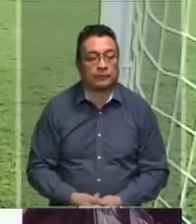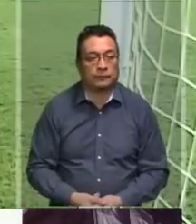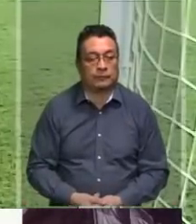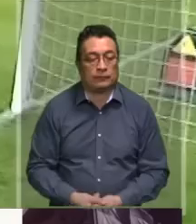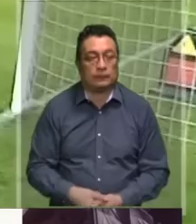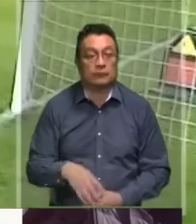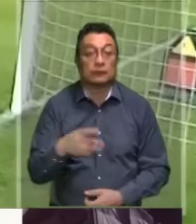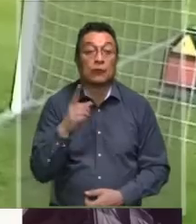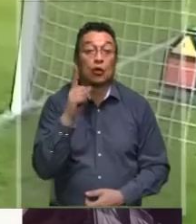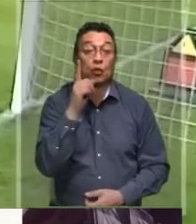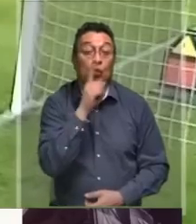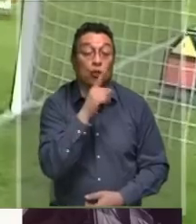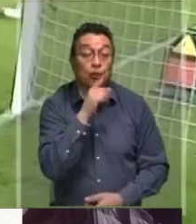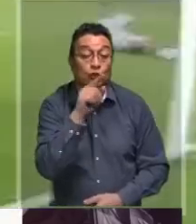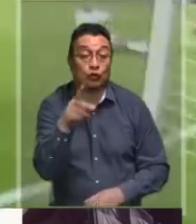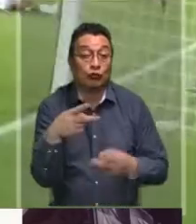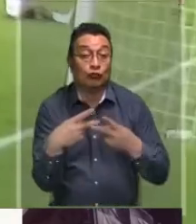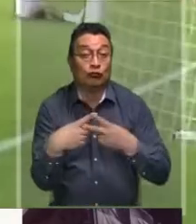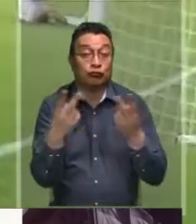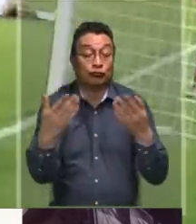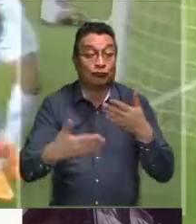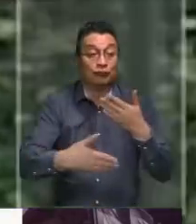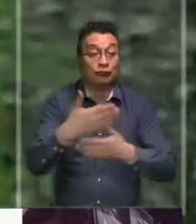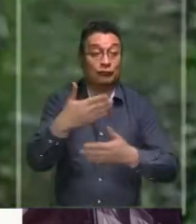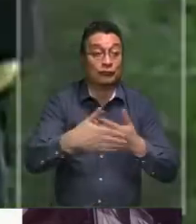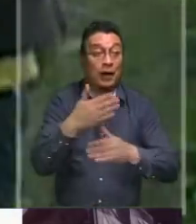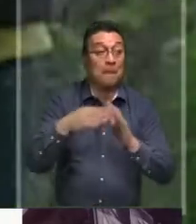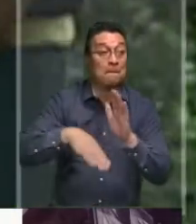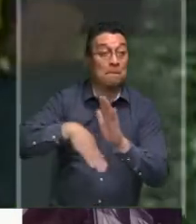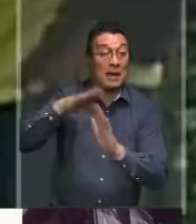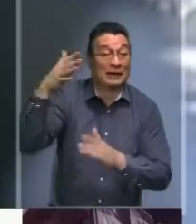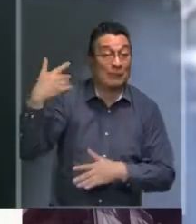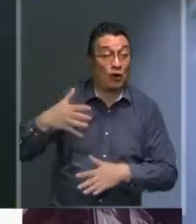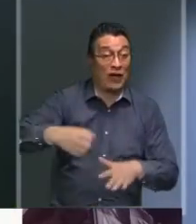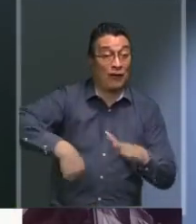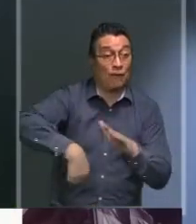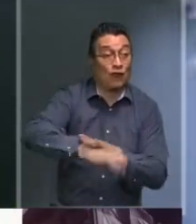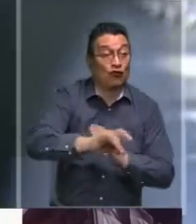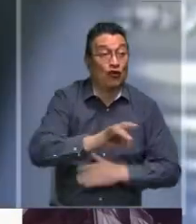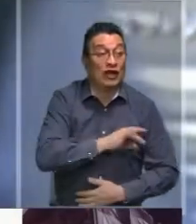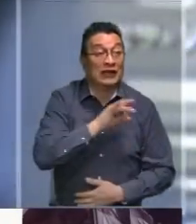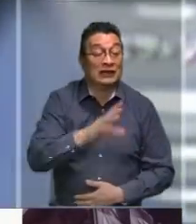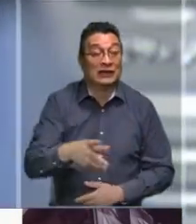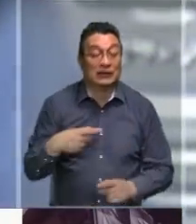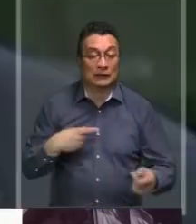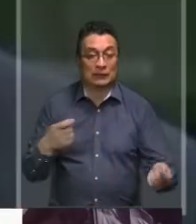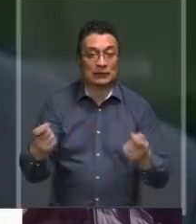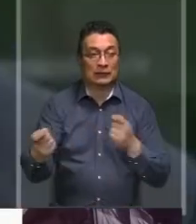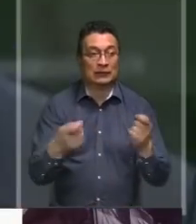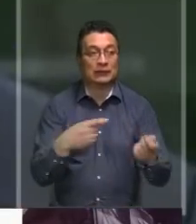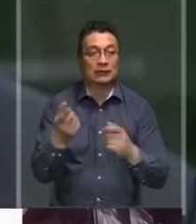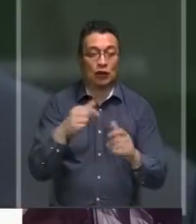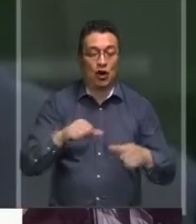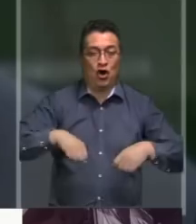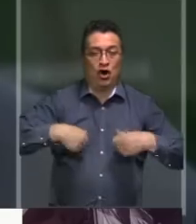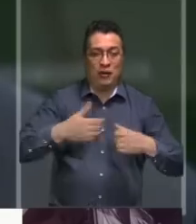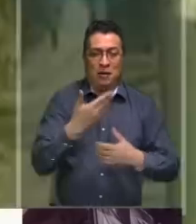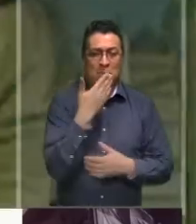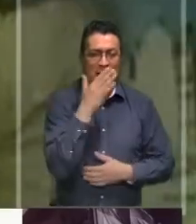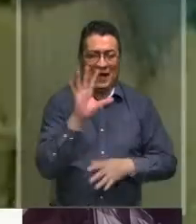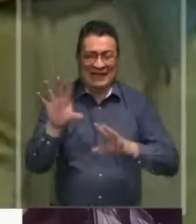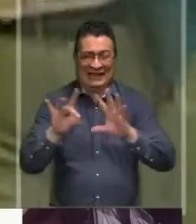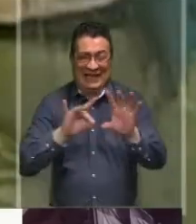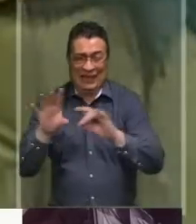La última, en publicaciones de prensa, la gente más importante del fútbol chileno, quien maneja los hilos de la generación dorada y las